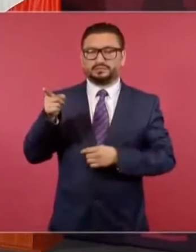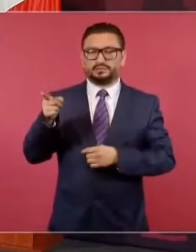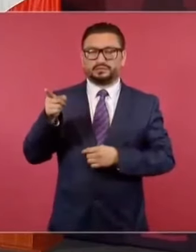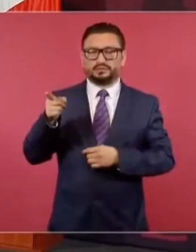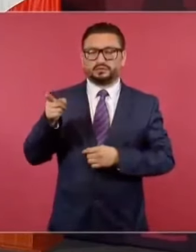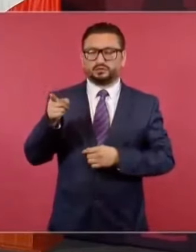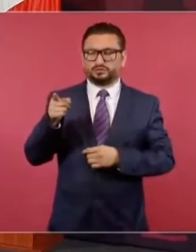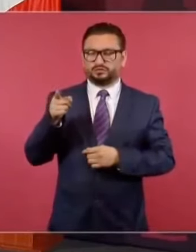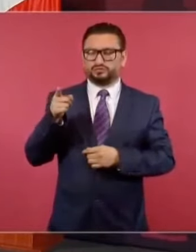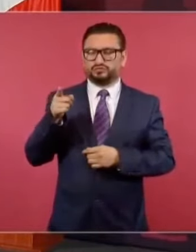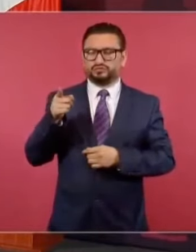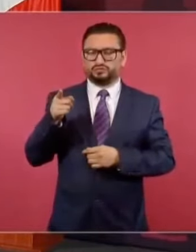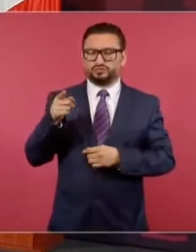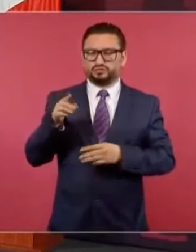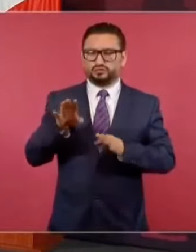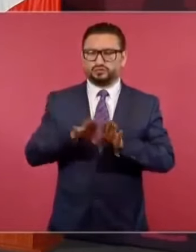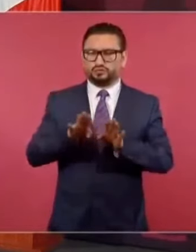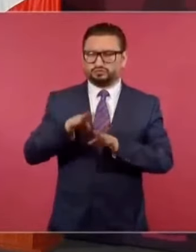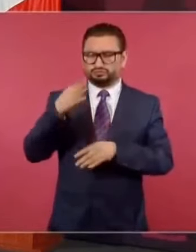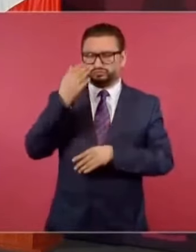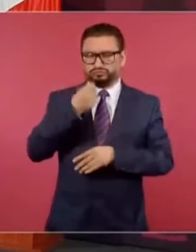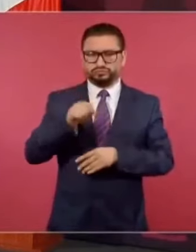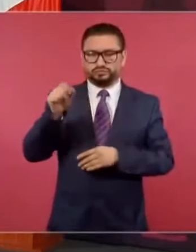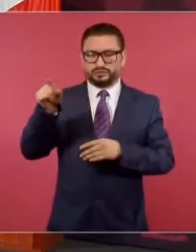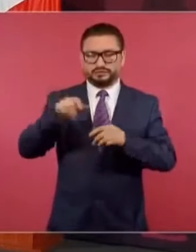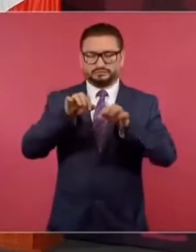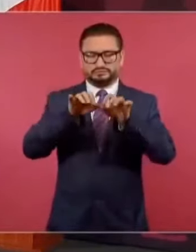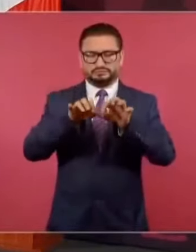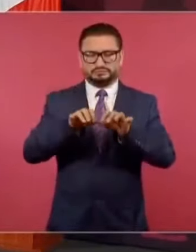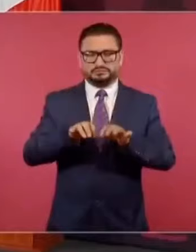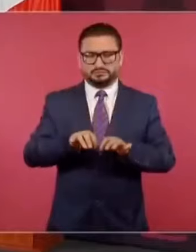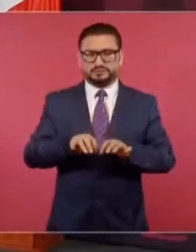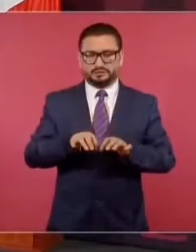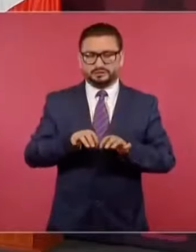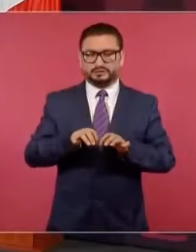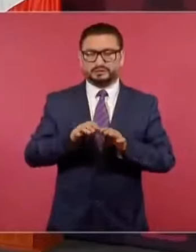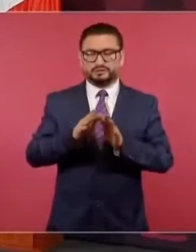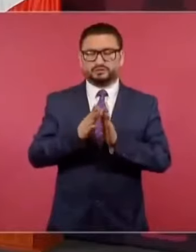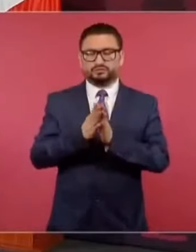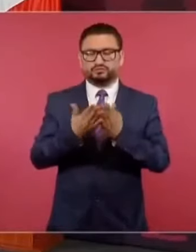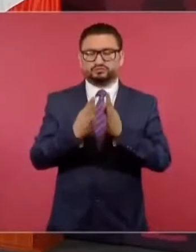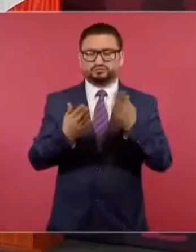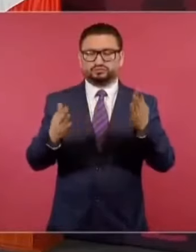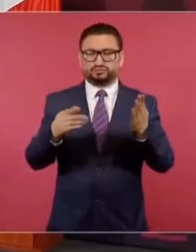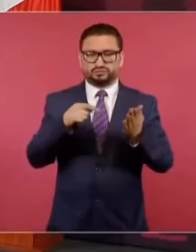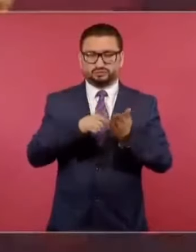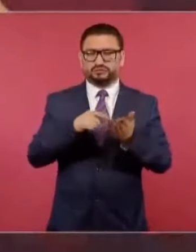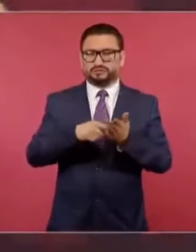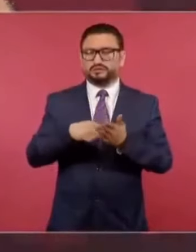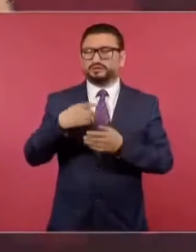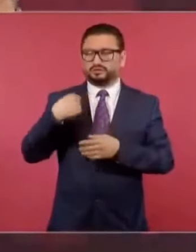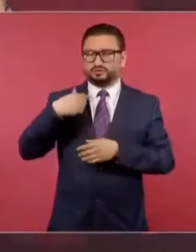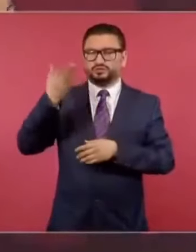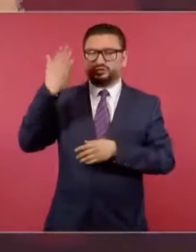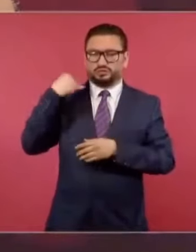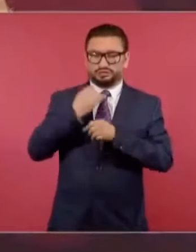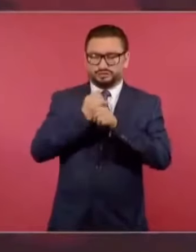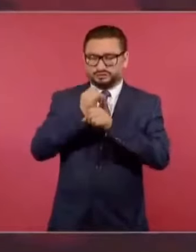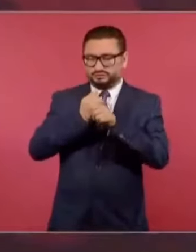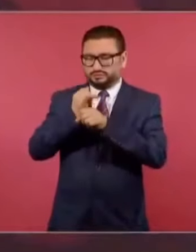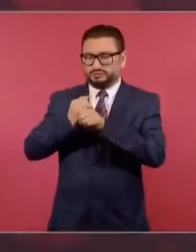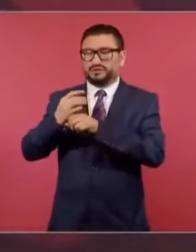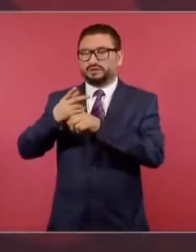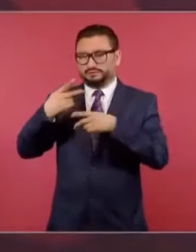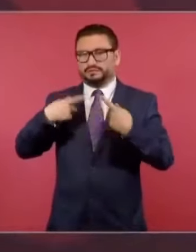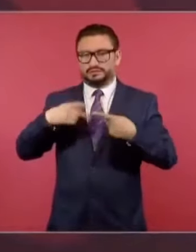muy bien formado escribe un folleto como yo Me dediqué la investigación sobre el